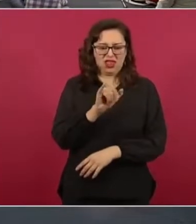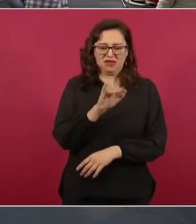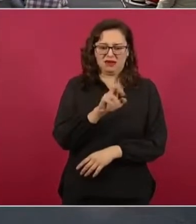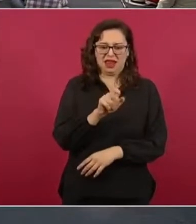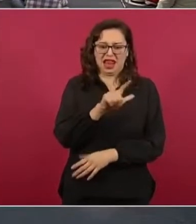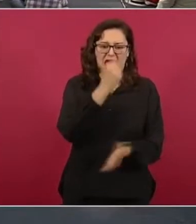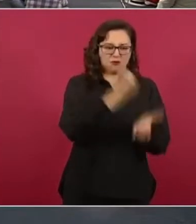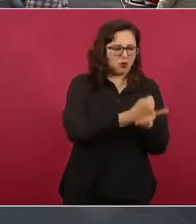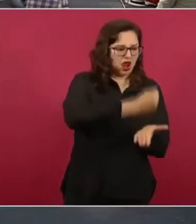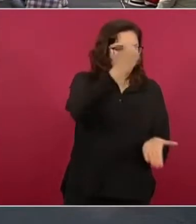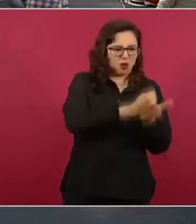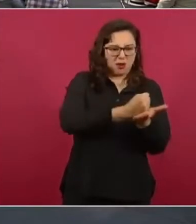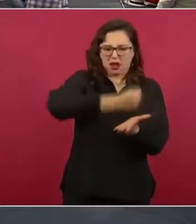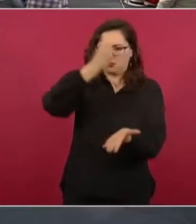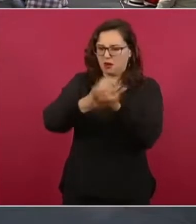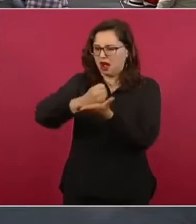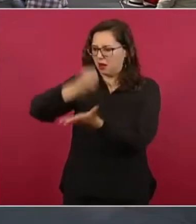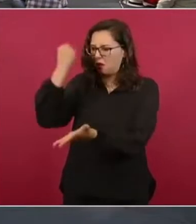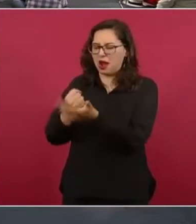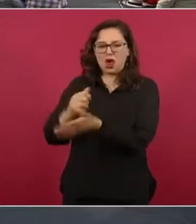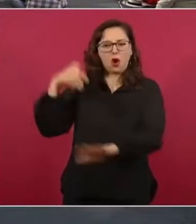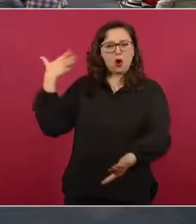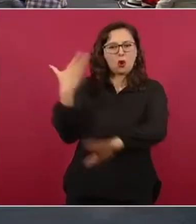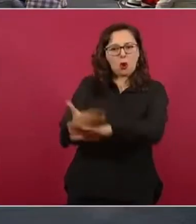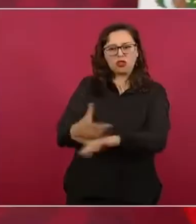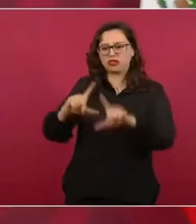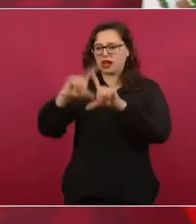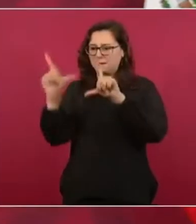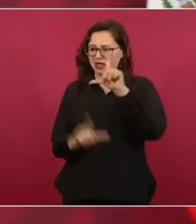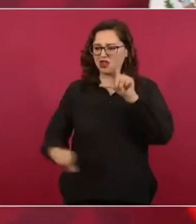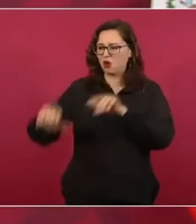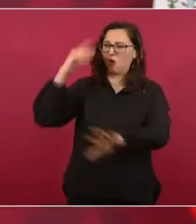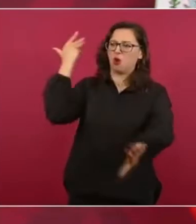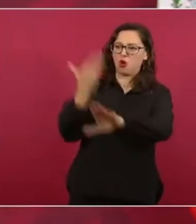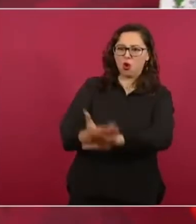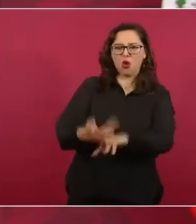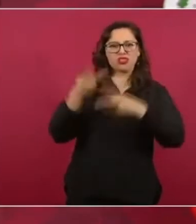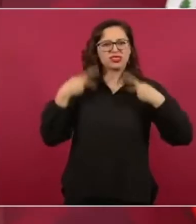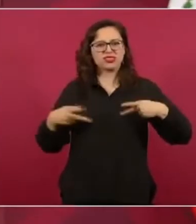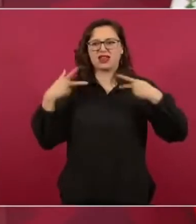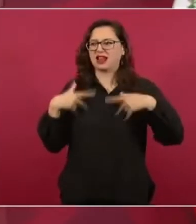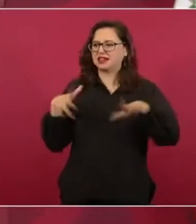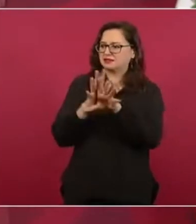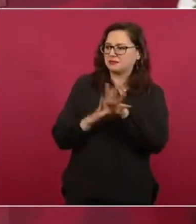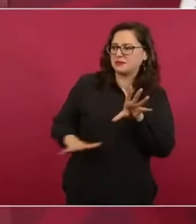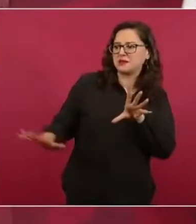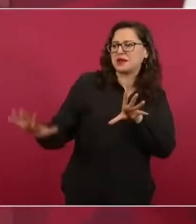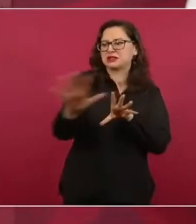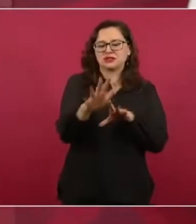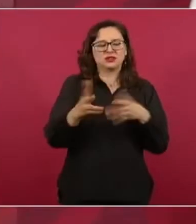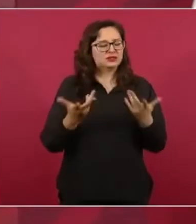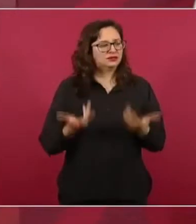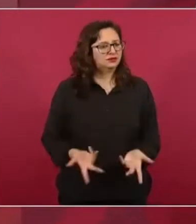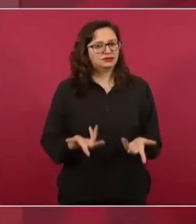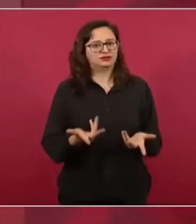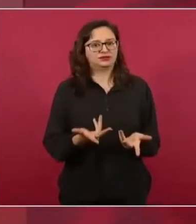en contra del pueblo y de la nación. Aquí estamos hablando de las reformas